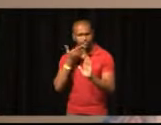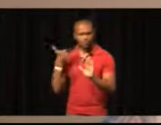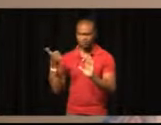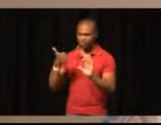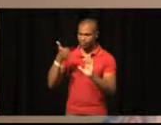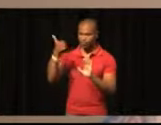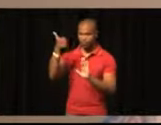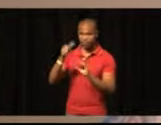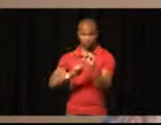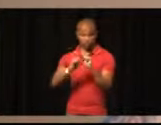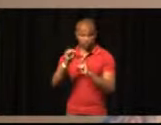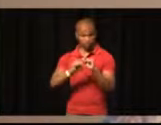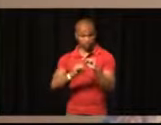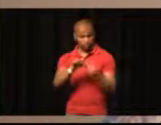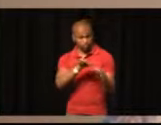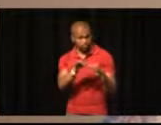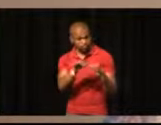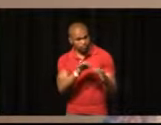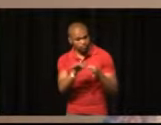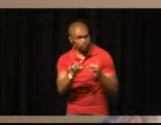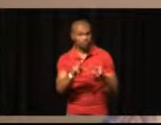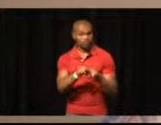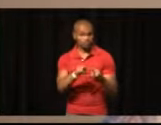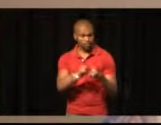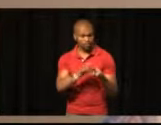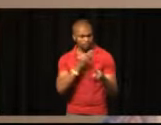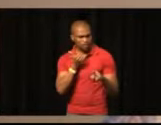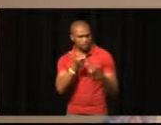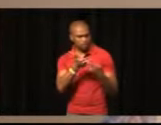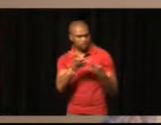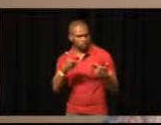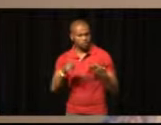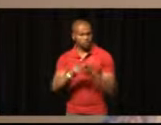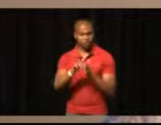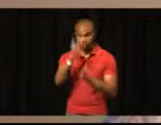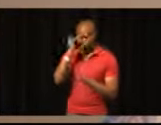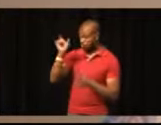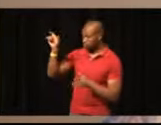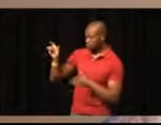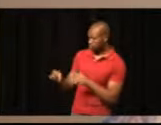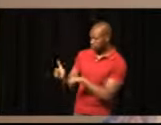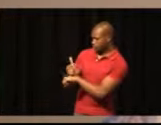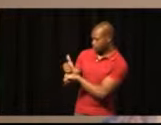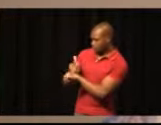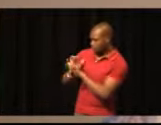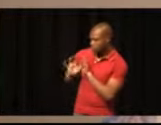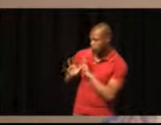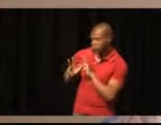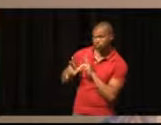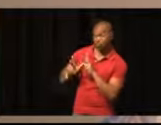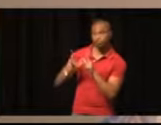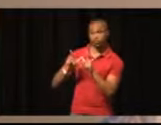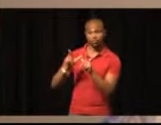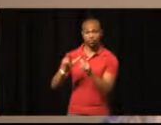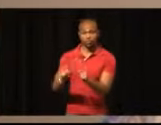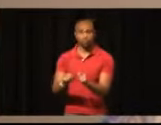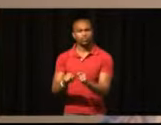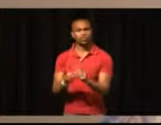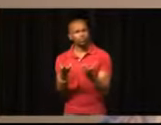optimizando nuestra organización y mejorando la perspectiva del profesional, con todo ello